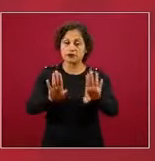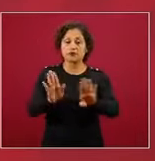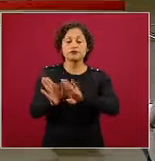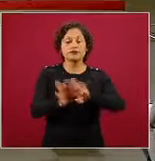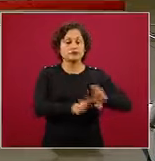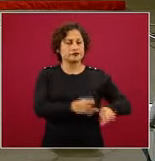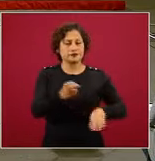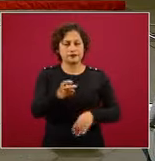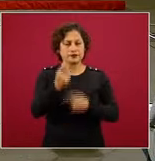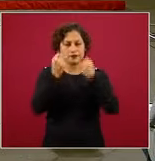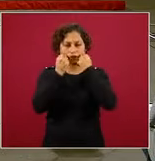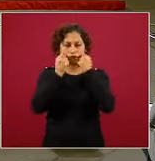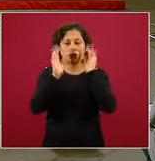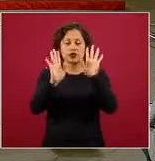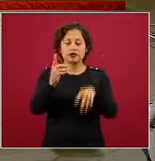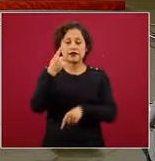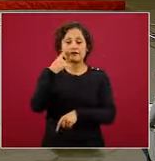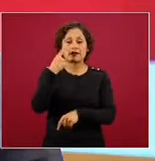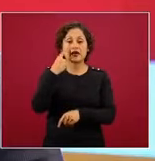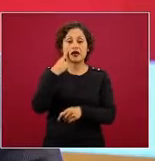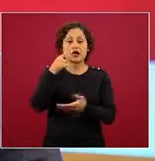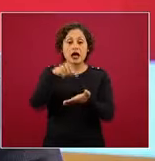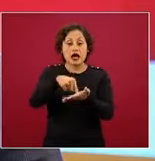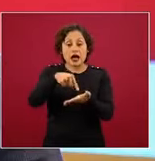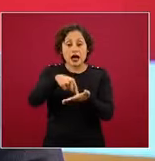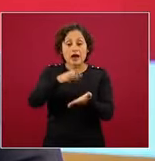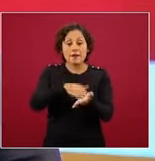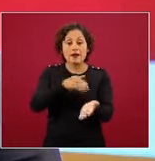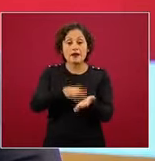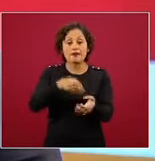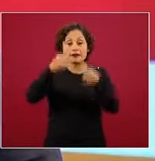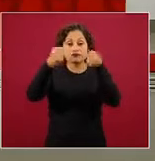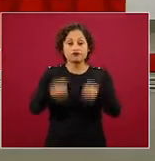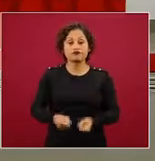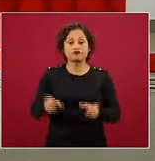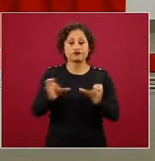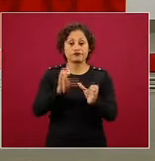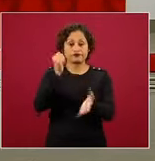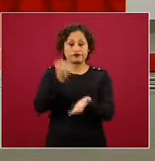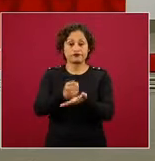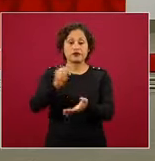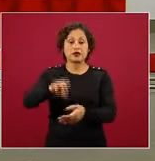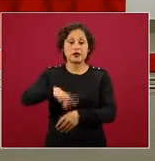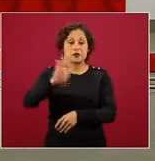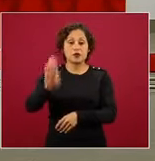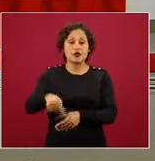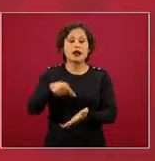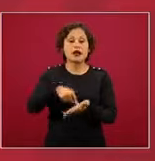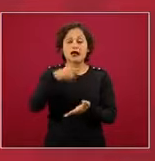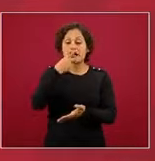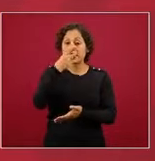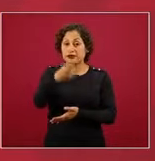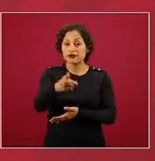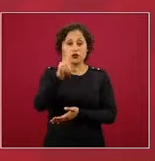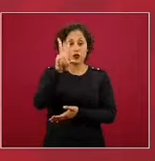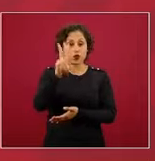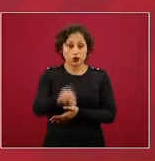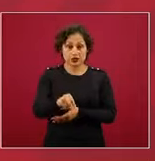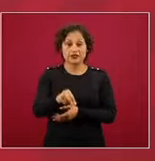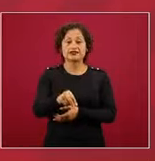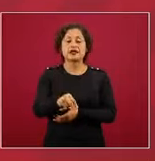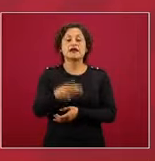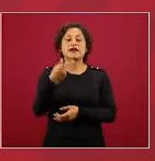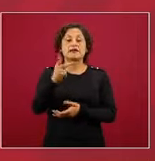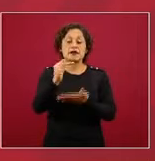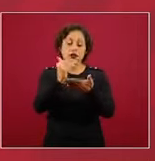directamente la confirmación o la sospecha de COVID-19, todos aquellos diagnósticos relacionados con la enfermedad pasan